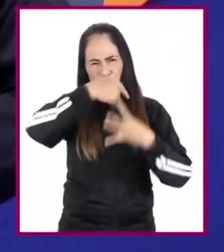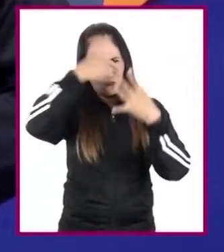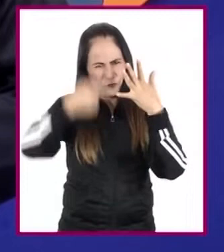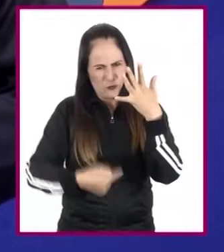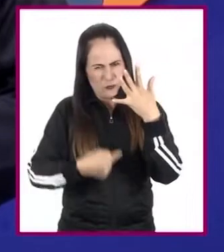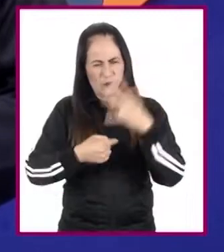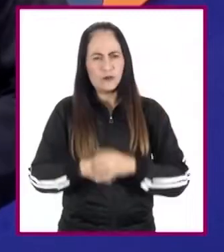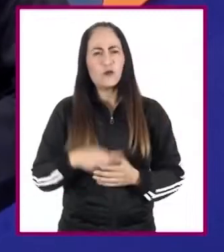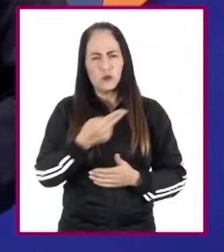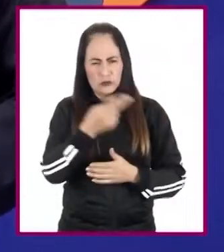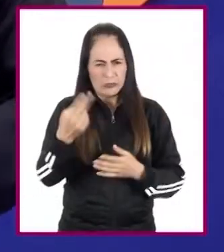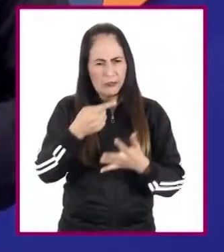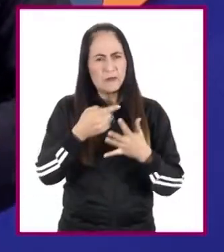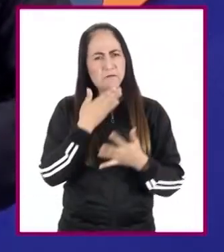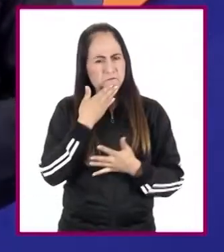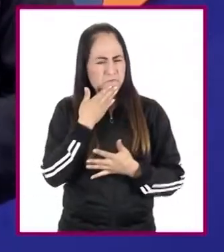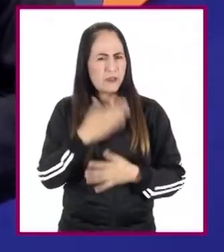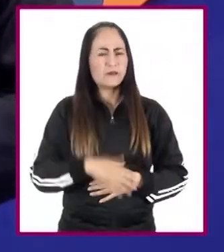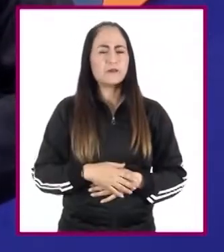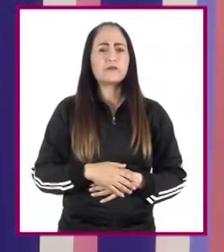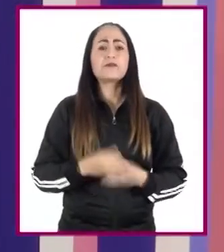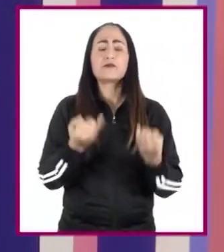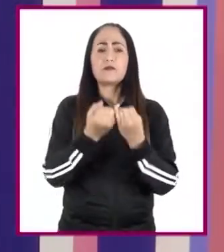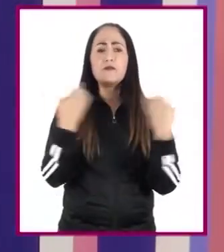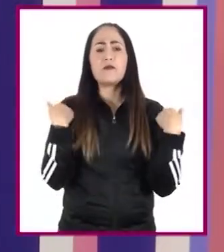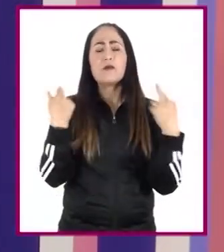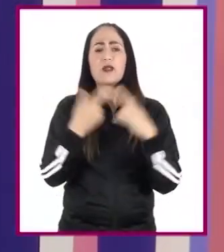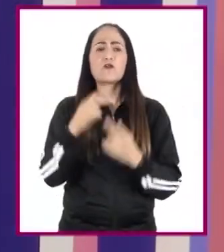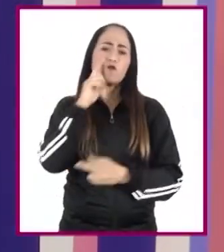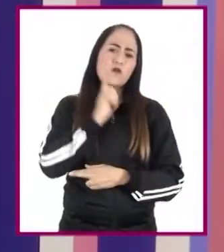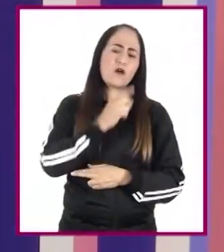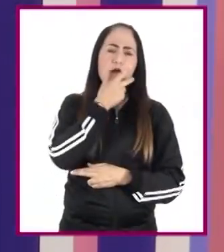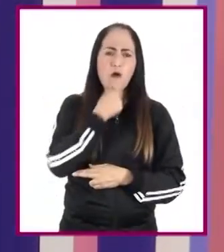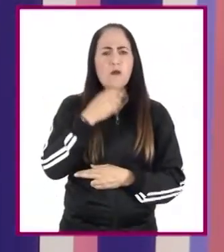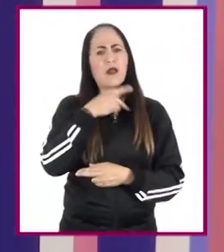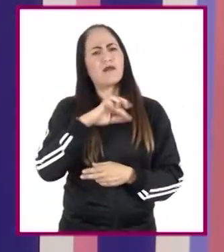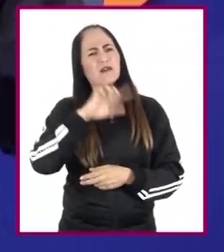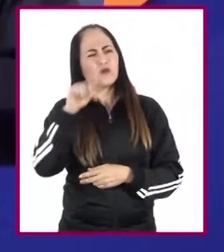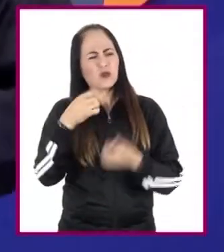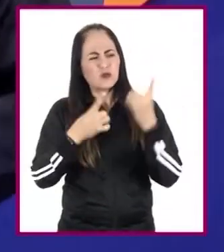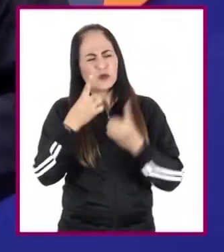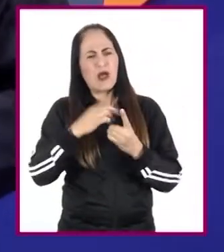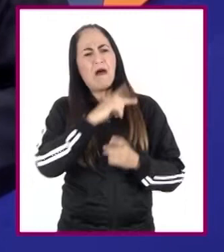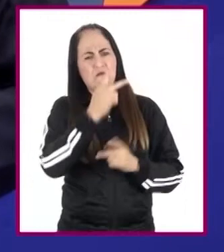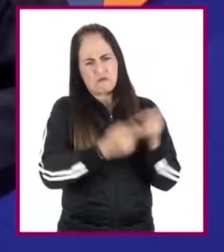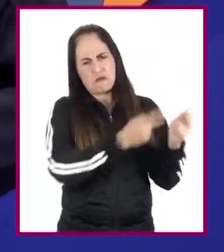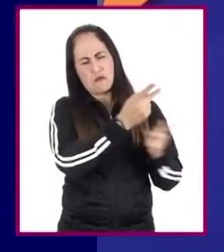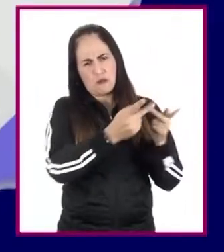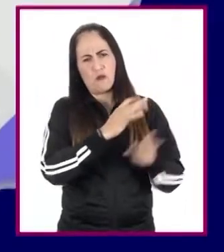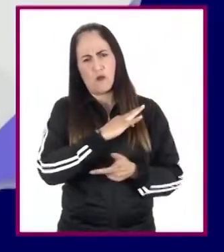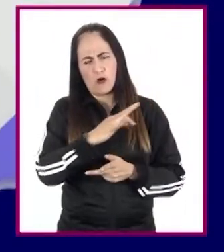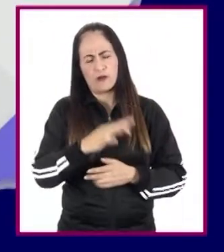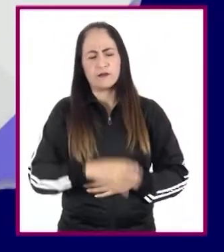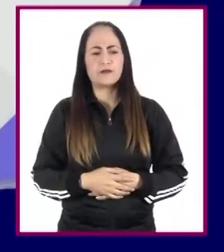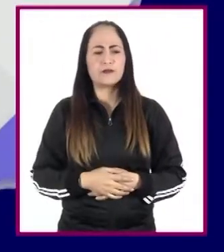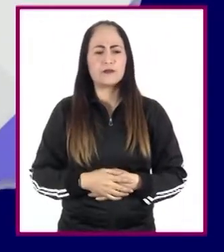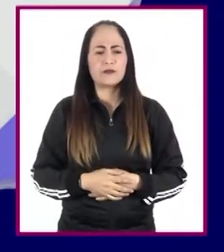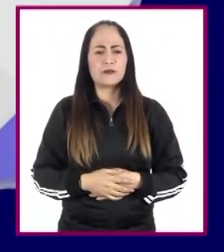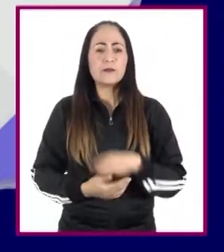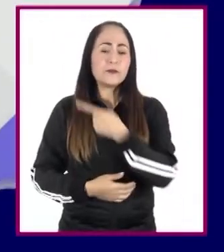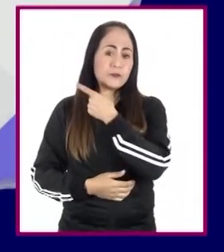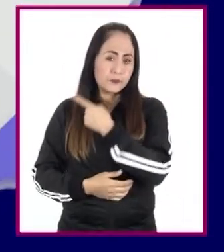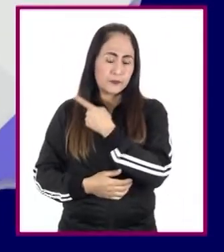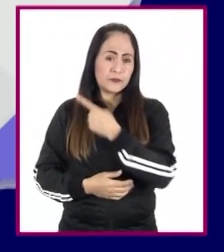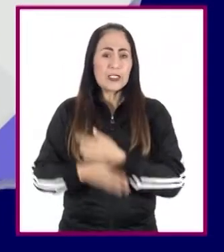además los pueden consultar con su maestra o maestro de la asignatura de Ciencias Químicas. ¿Sabían que el metabolismo